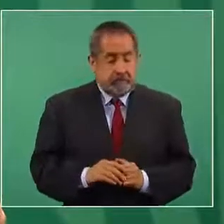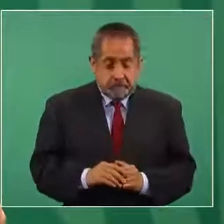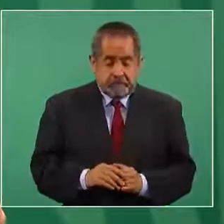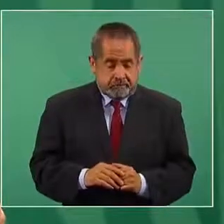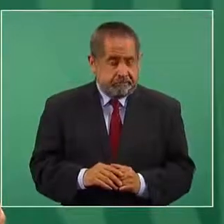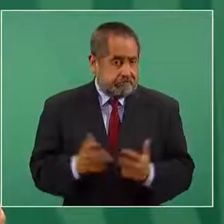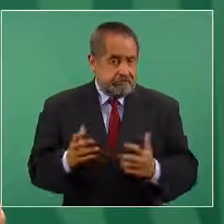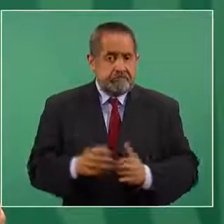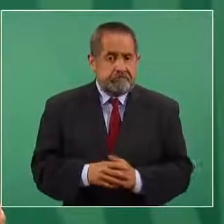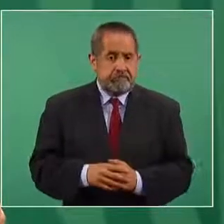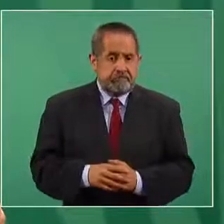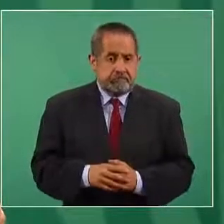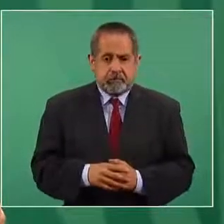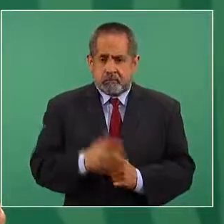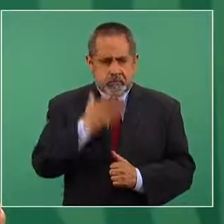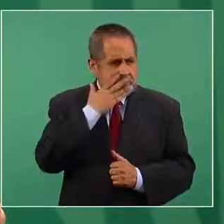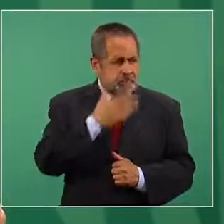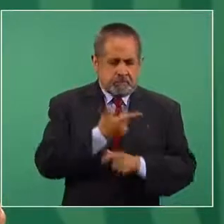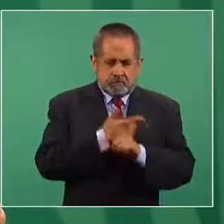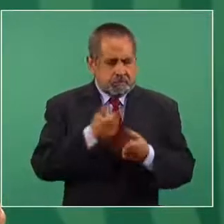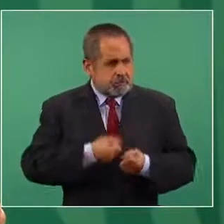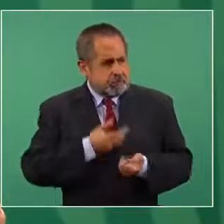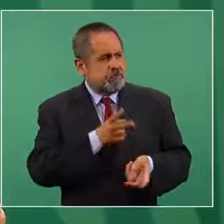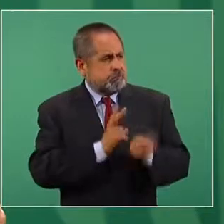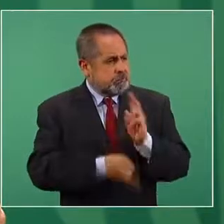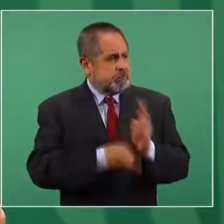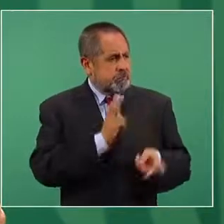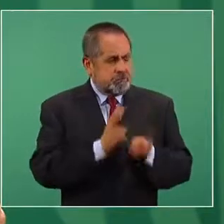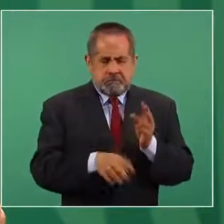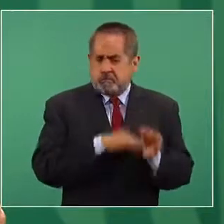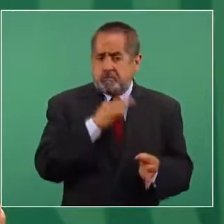con absoluta libertad.